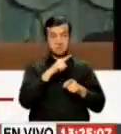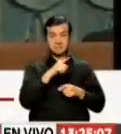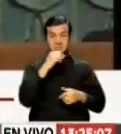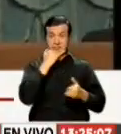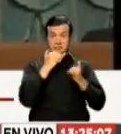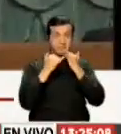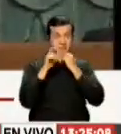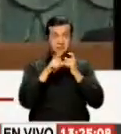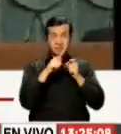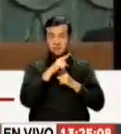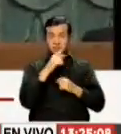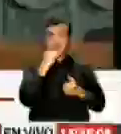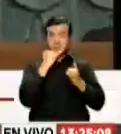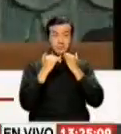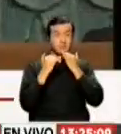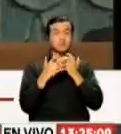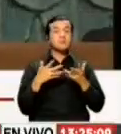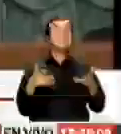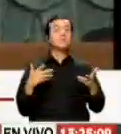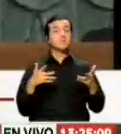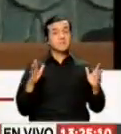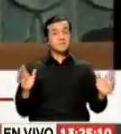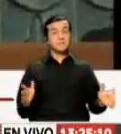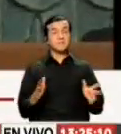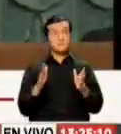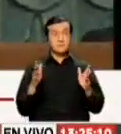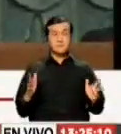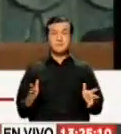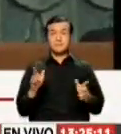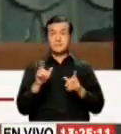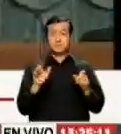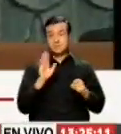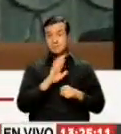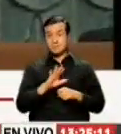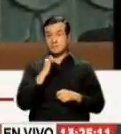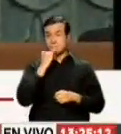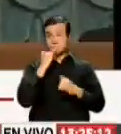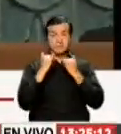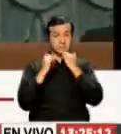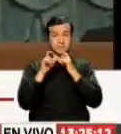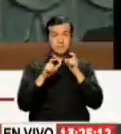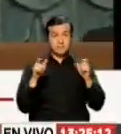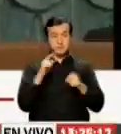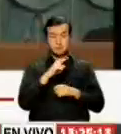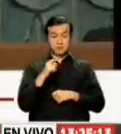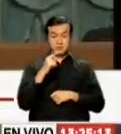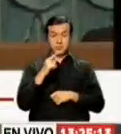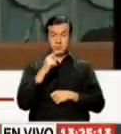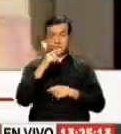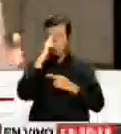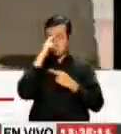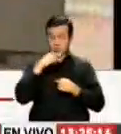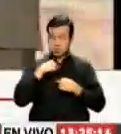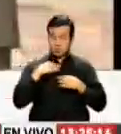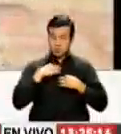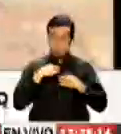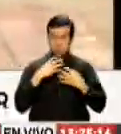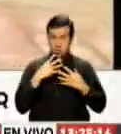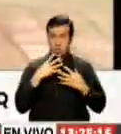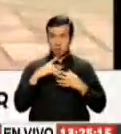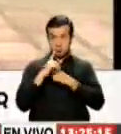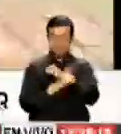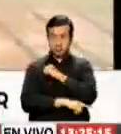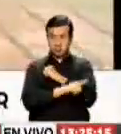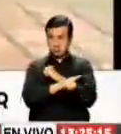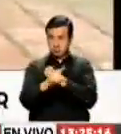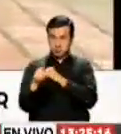atentan contra su honor, con los que fomentan la indisciplina, con aquellos que mancillan nuestro uniforme. La ceremonia de